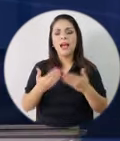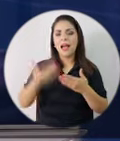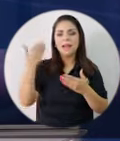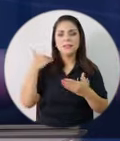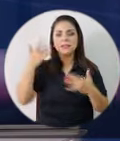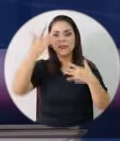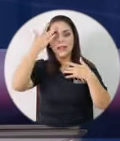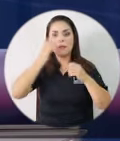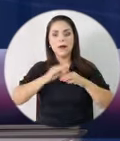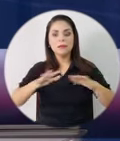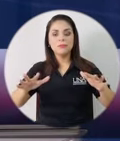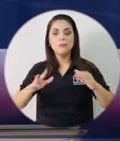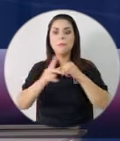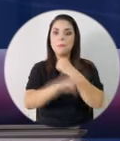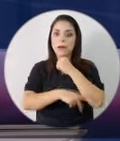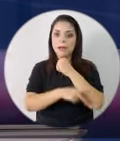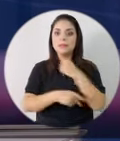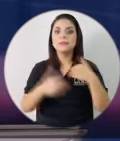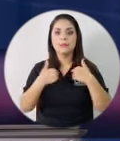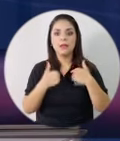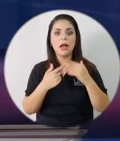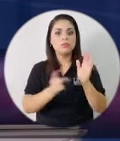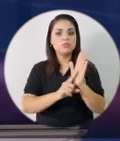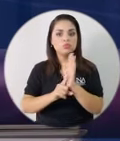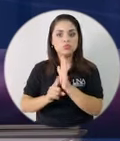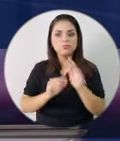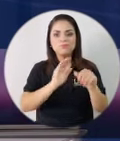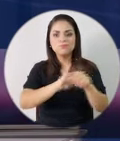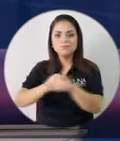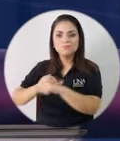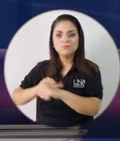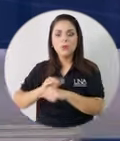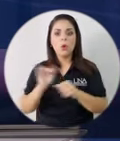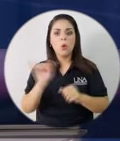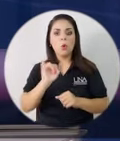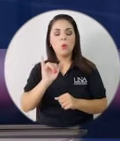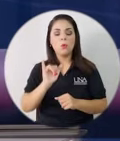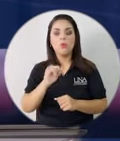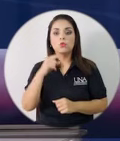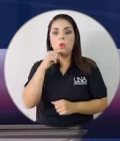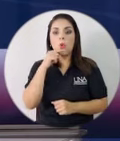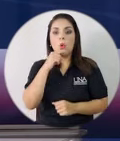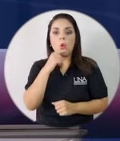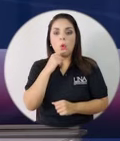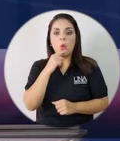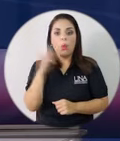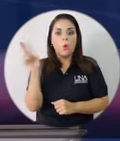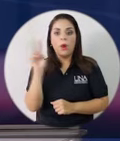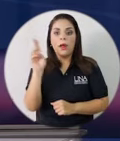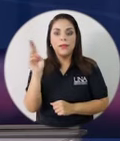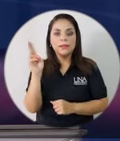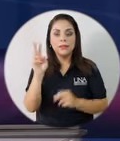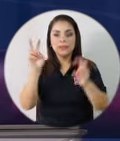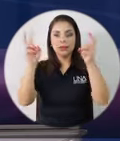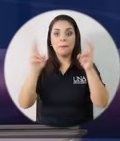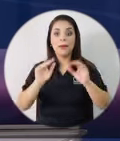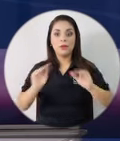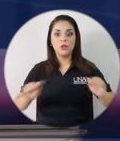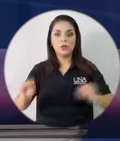¿verdad?, con alertas incluso ya consideradas rojas en algunos temas de niñez y